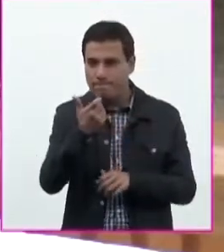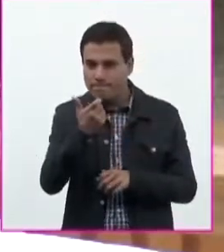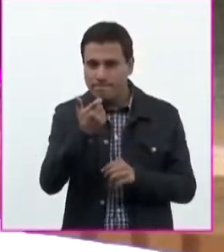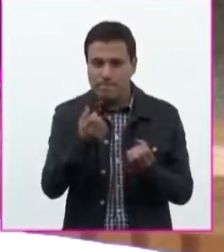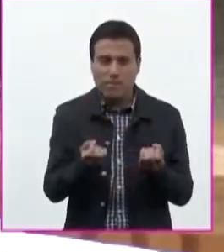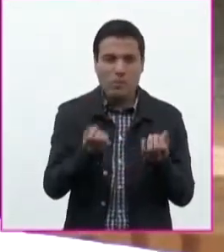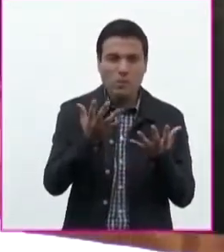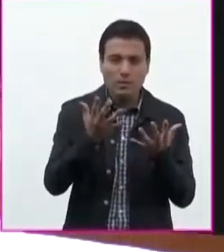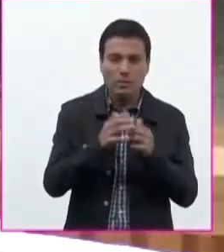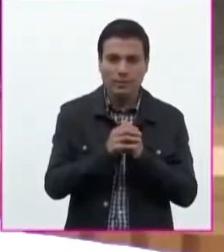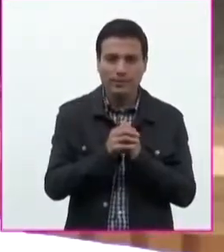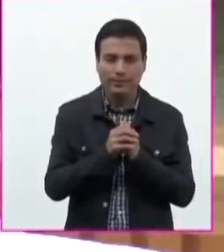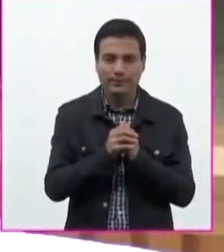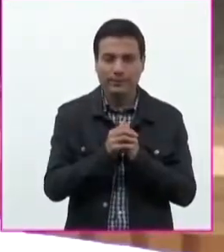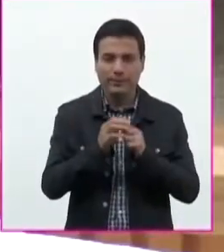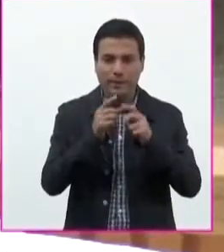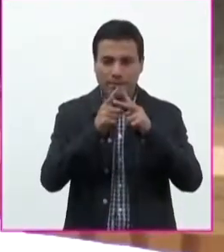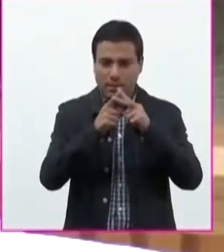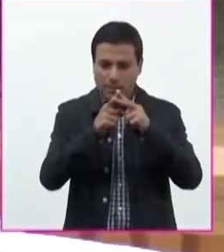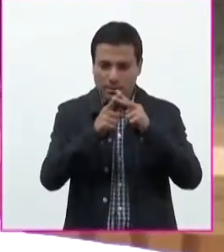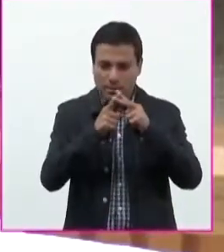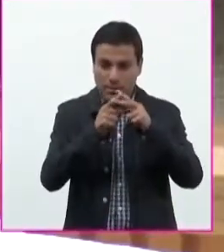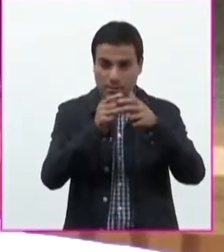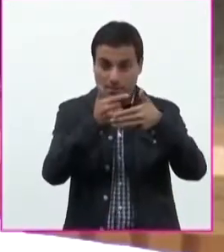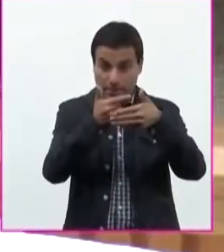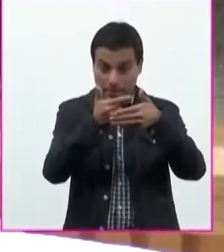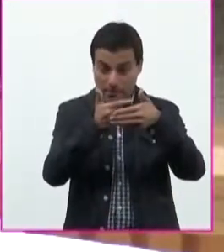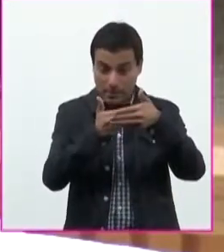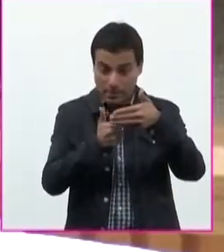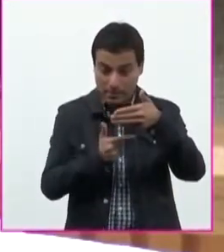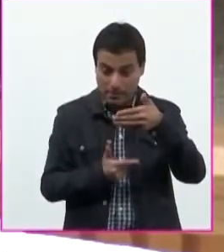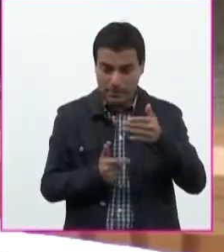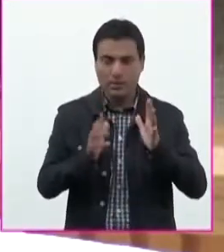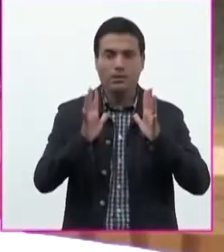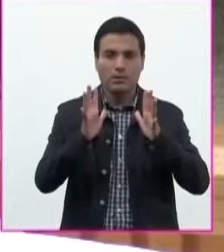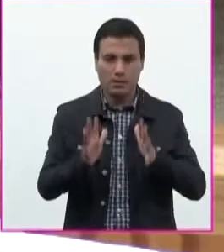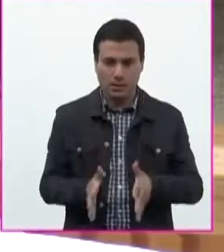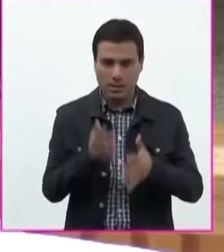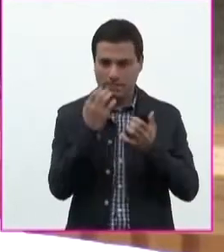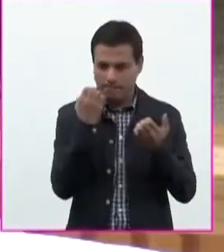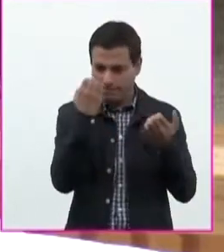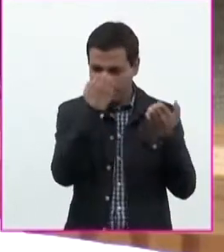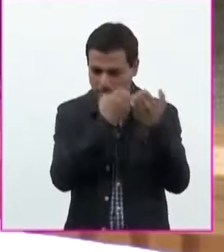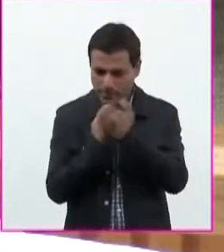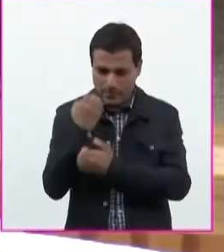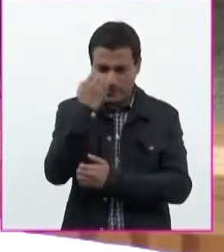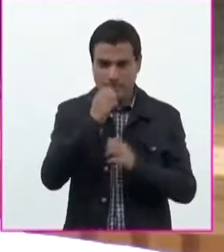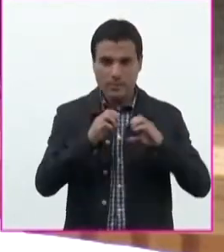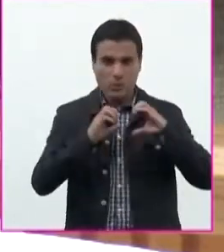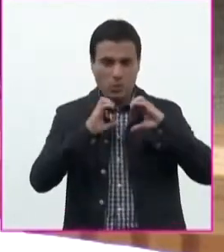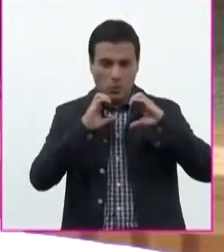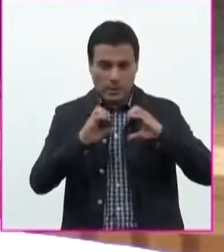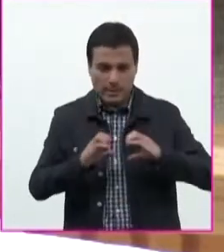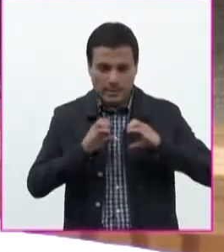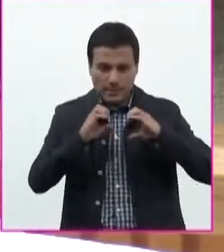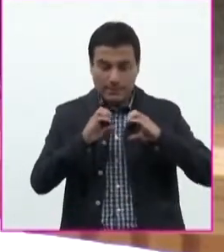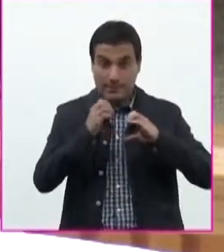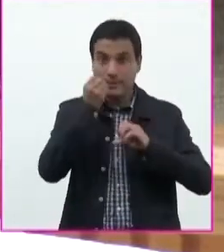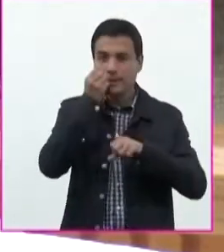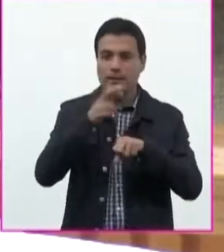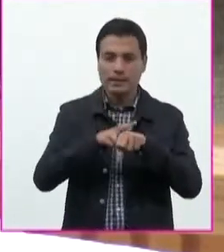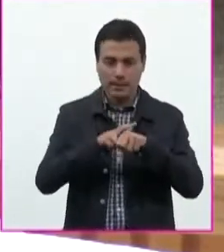instituto nacional fue producto de una revisión cuidadosa por parte de la secretaria ejecutiva